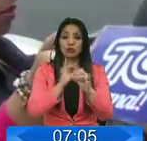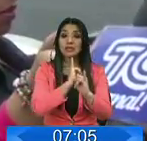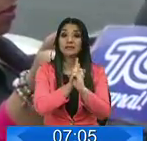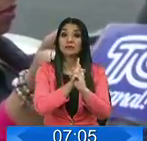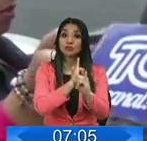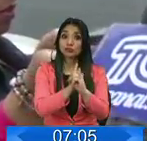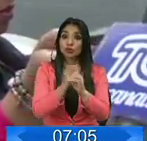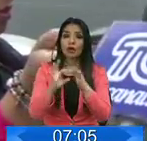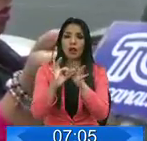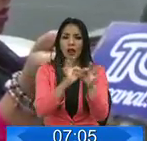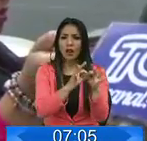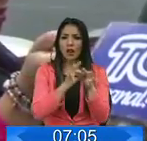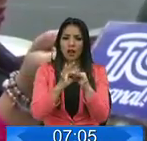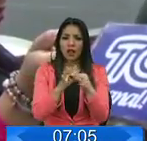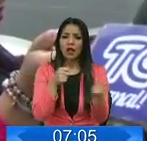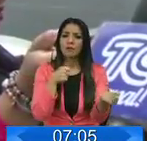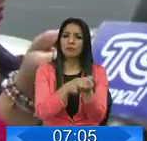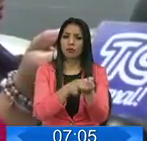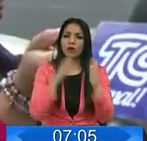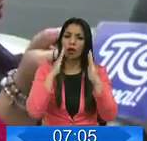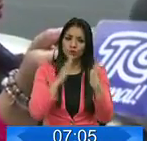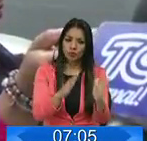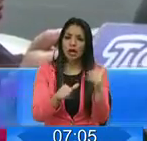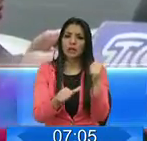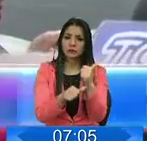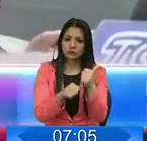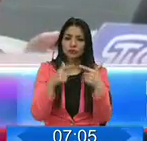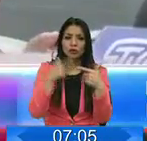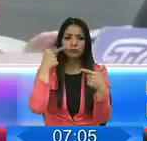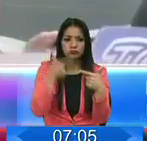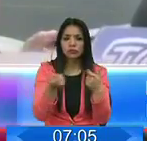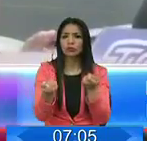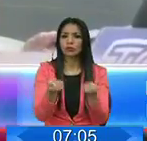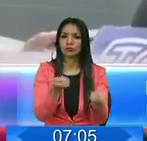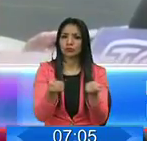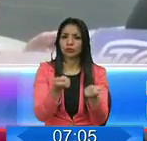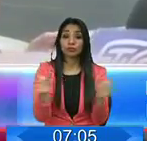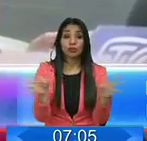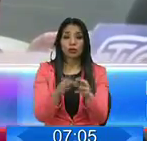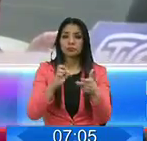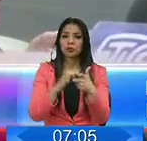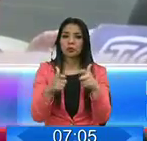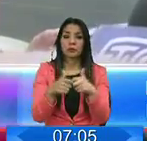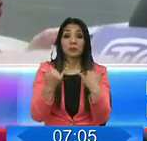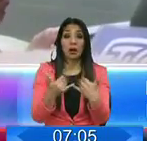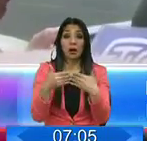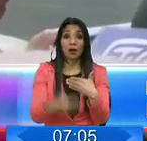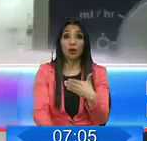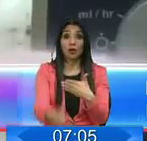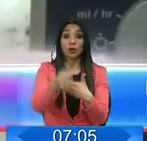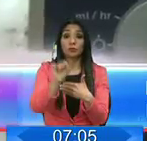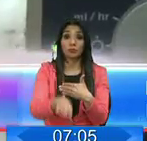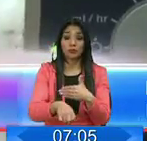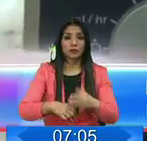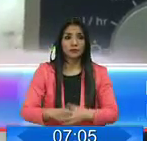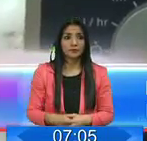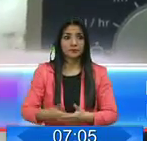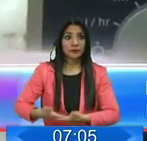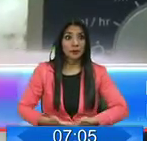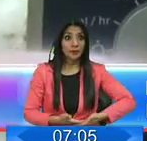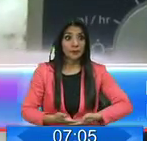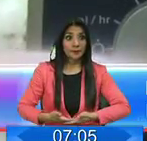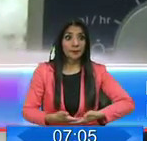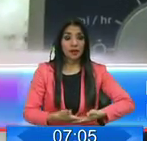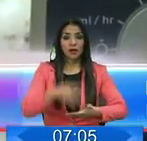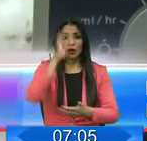interinstitucional para poder darle asesoramiento, seguimiento y control a todos estos problemas que estamos viviendo. El menor está asilado en el